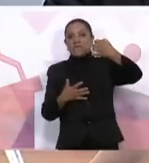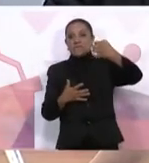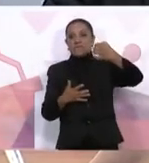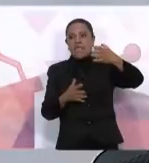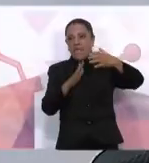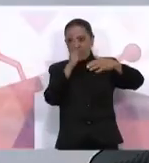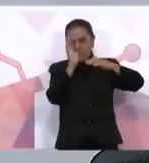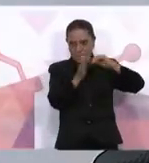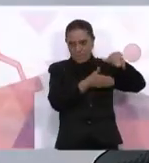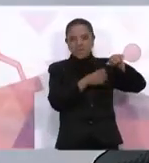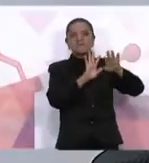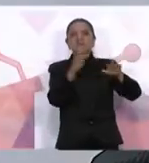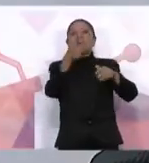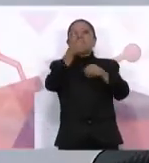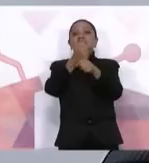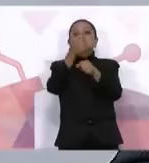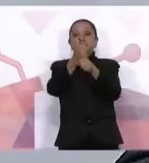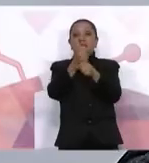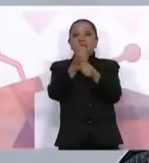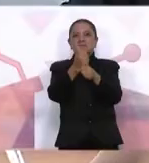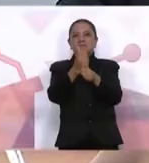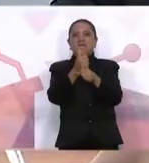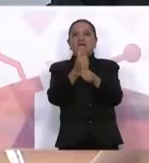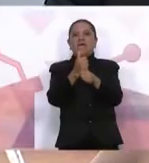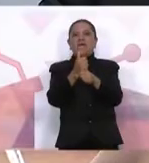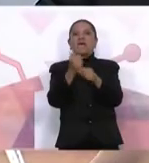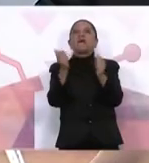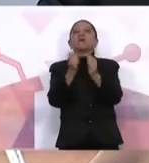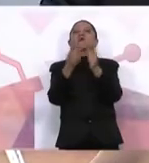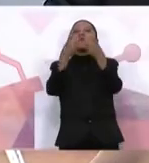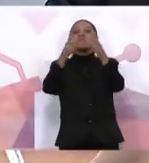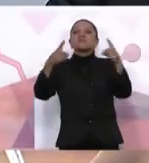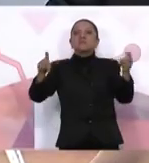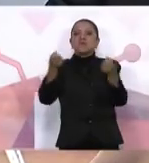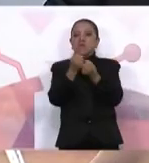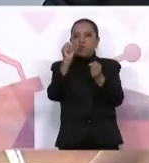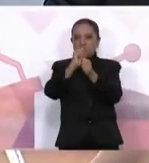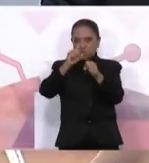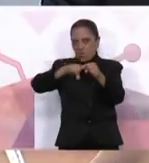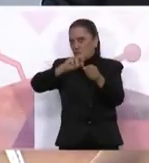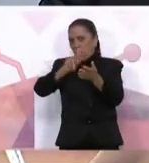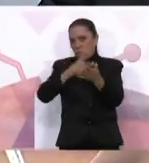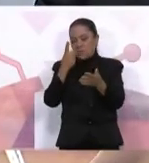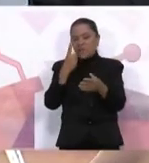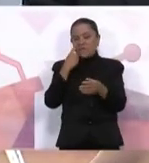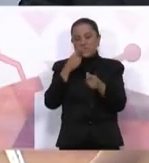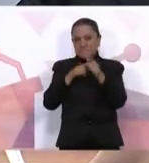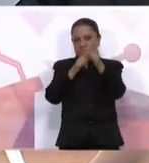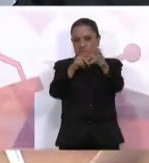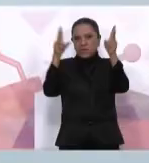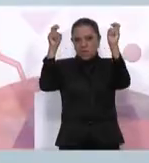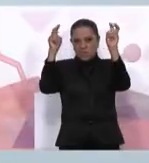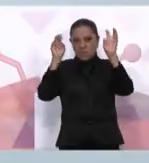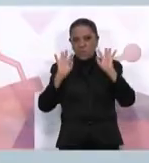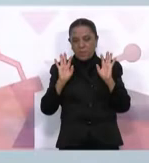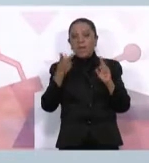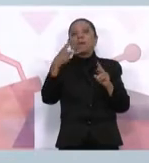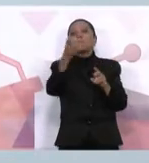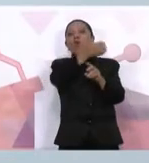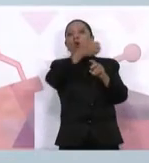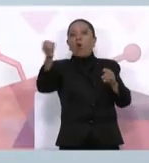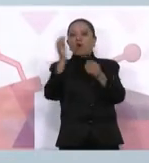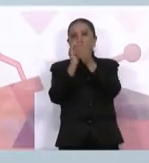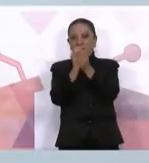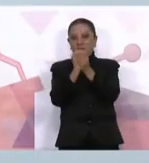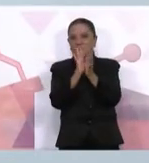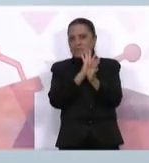con el tema el bloque temático desarrollo social así es y bueno continuando con este pues con el orden que se acentó ya desde el sorteo